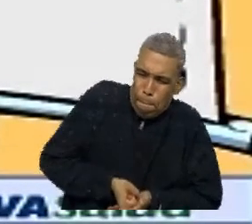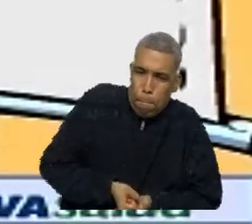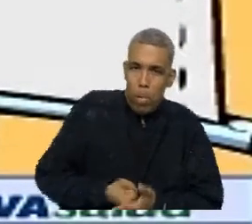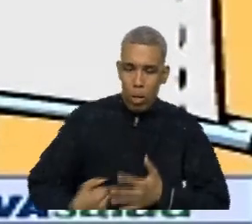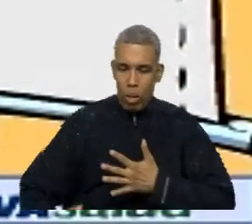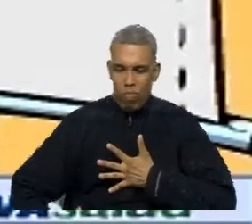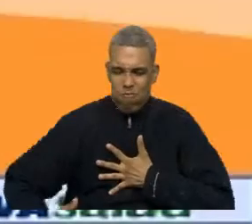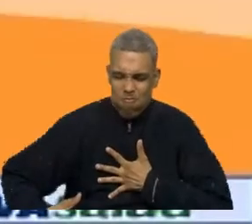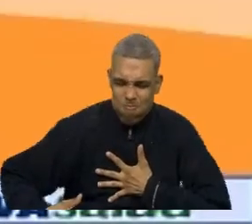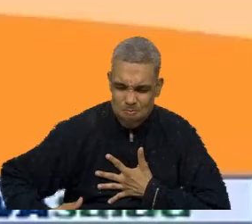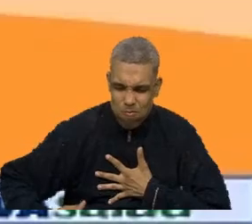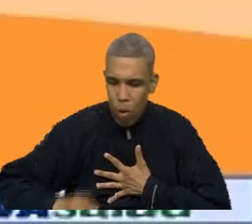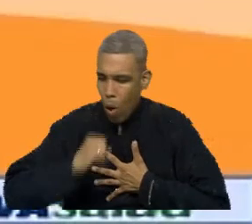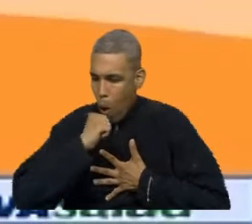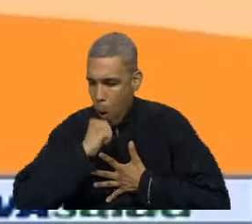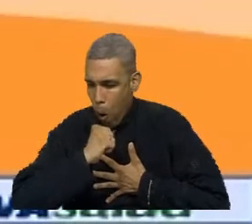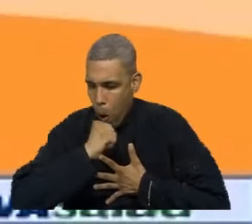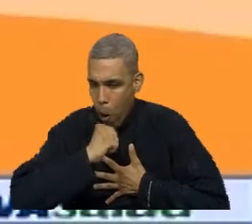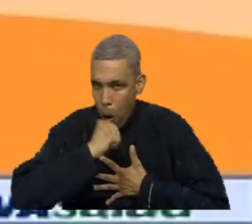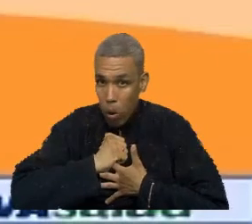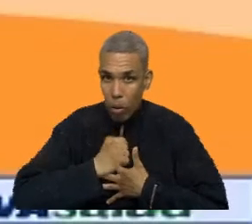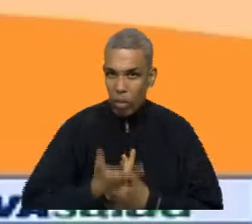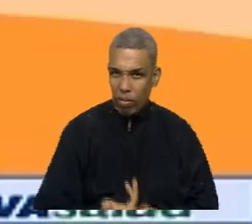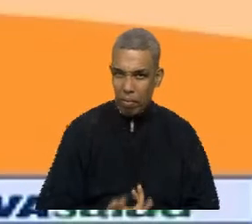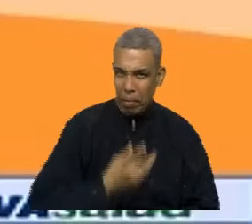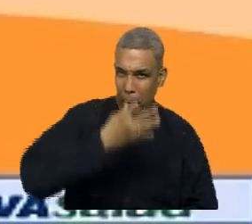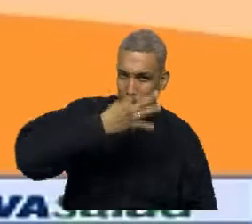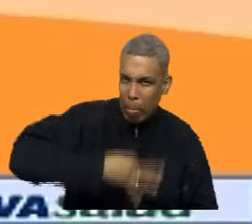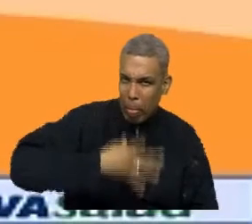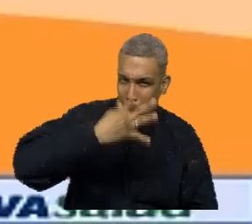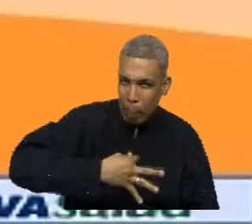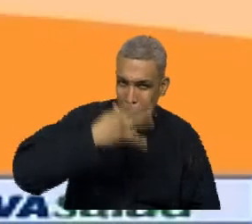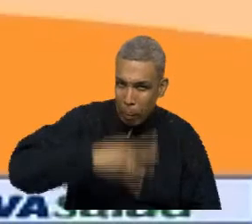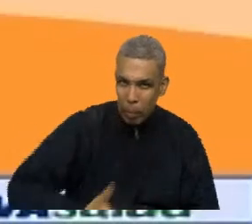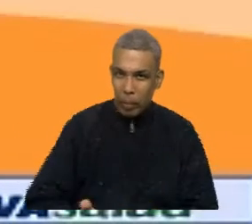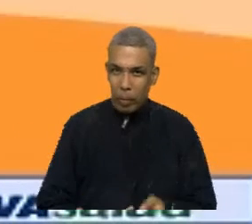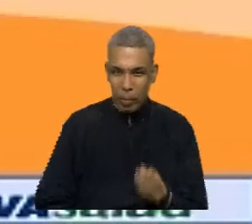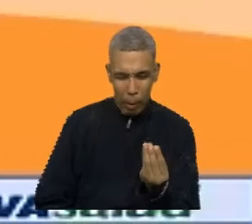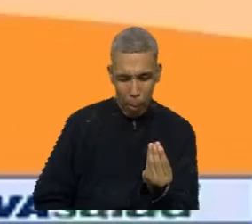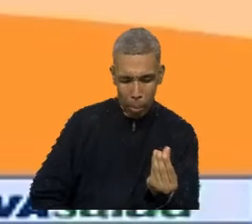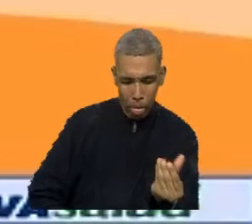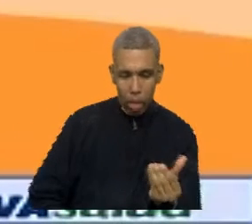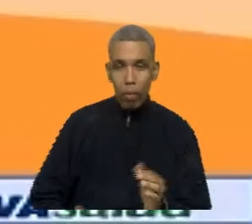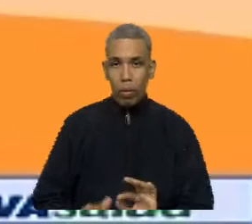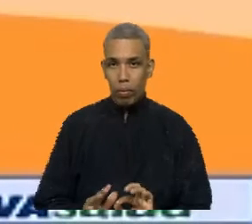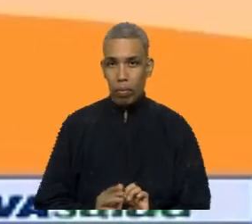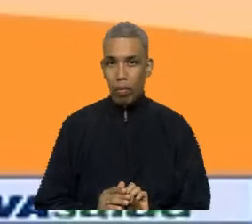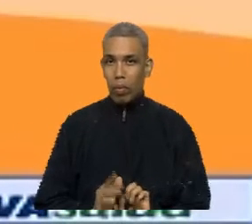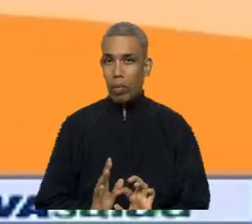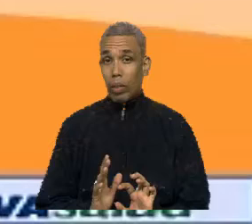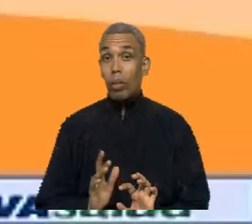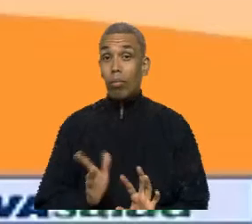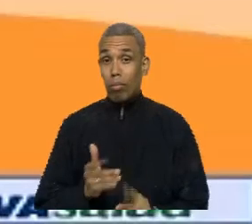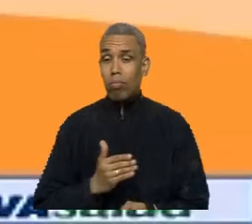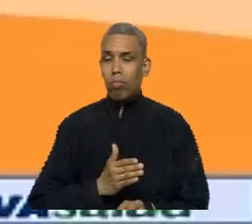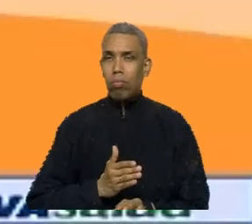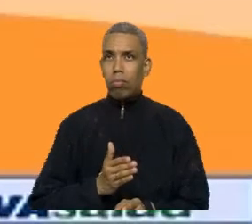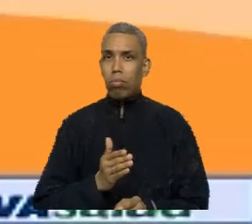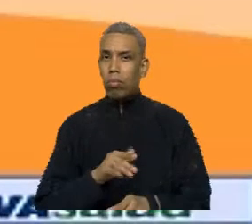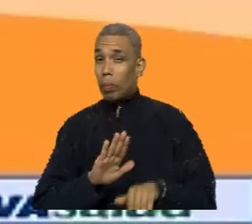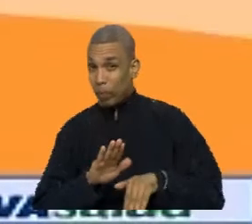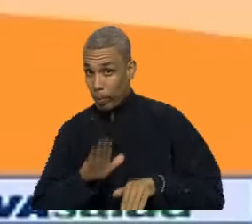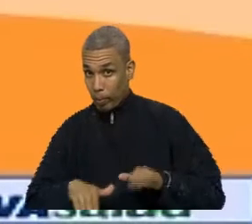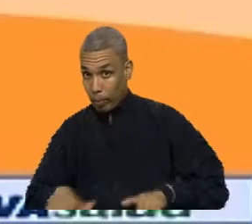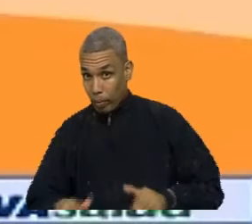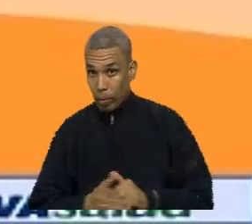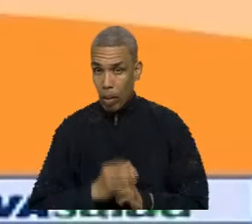espeso y filamentoso. Suelen alternarse los periodos de tiempo sin síntomas con etapas de crisis. En ocasiones, se